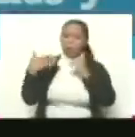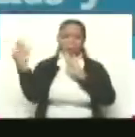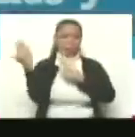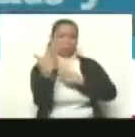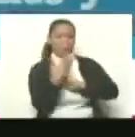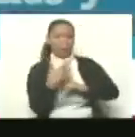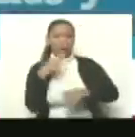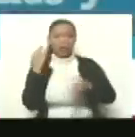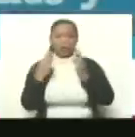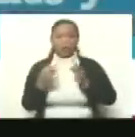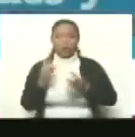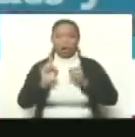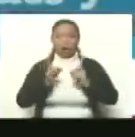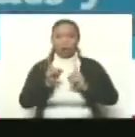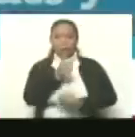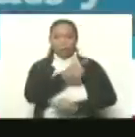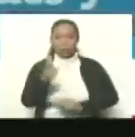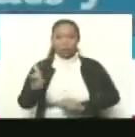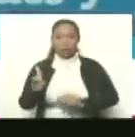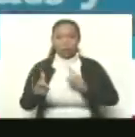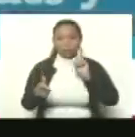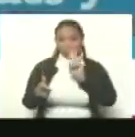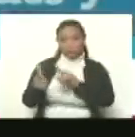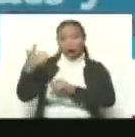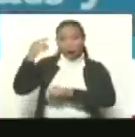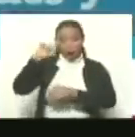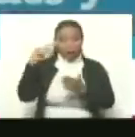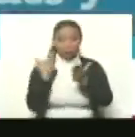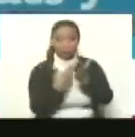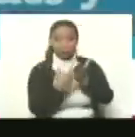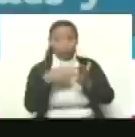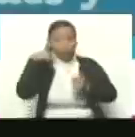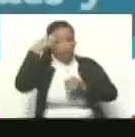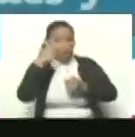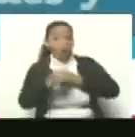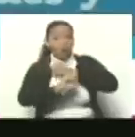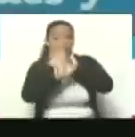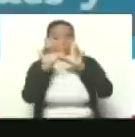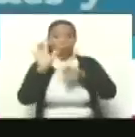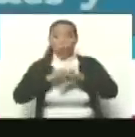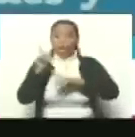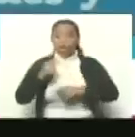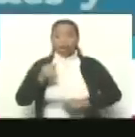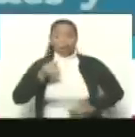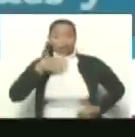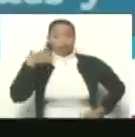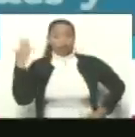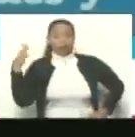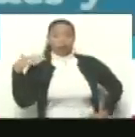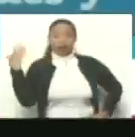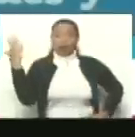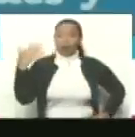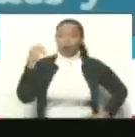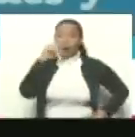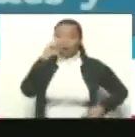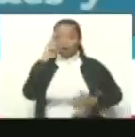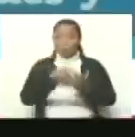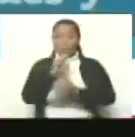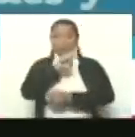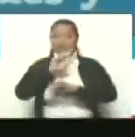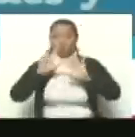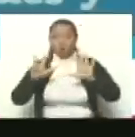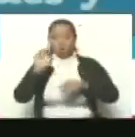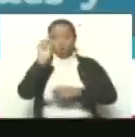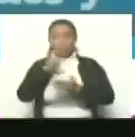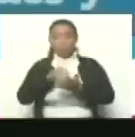abogado. Ahí están los videos, las declaraciones, porque ellos se jactaban en el año 18, en el año